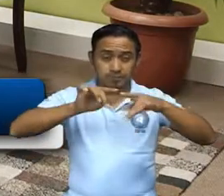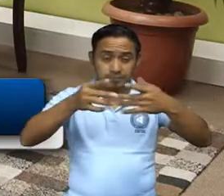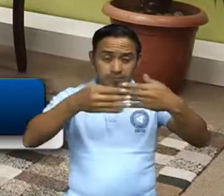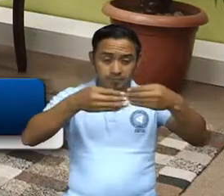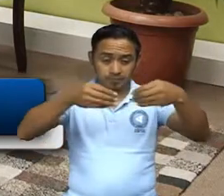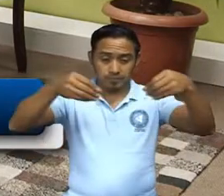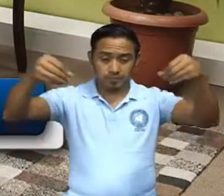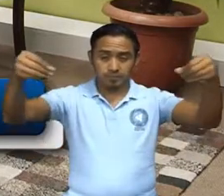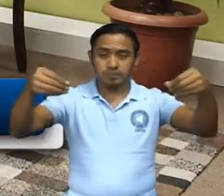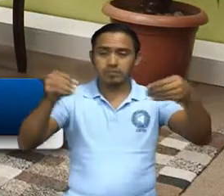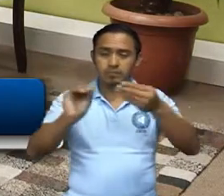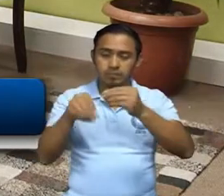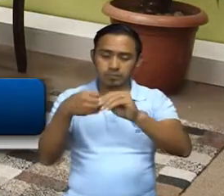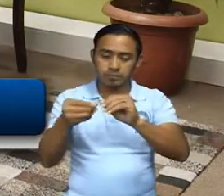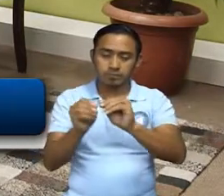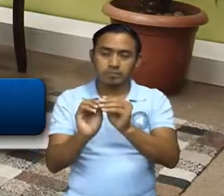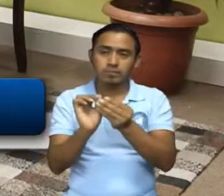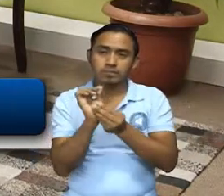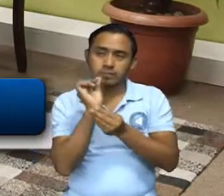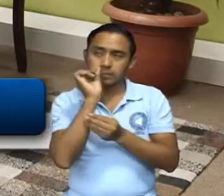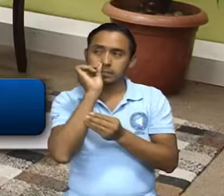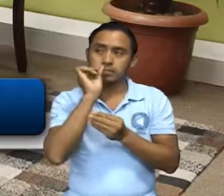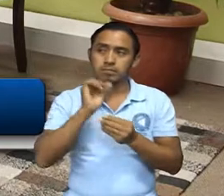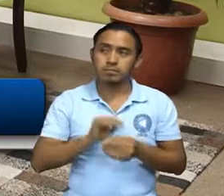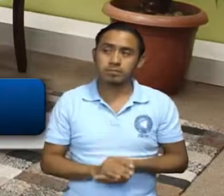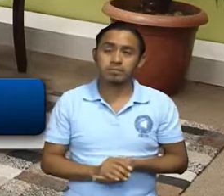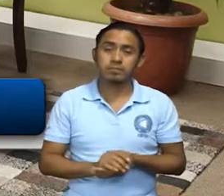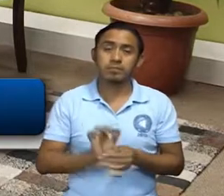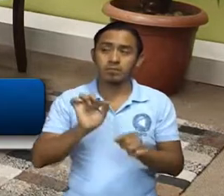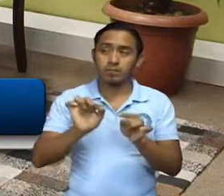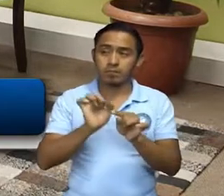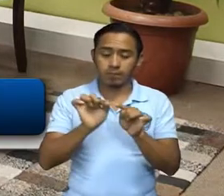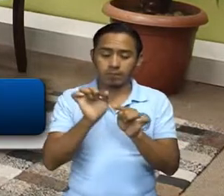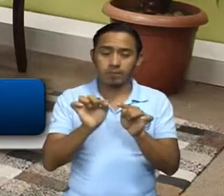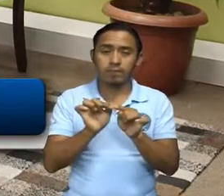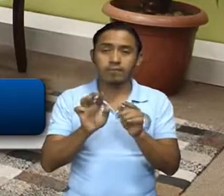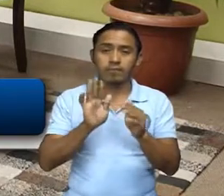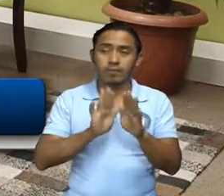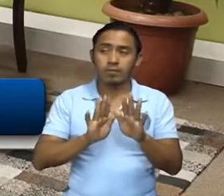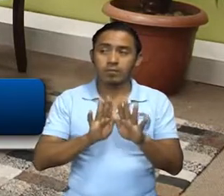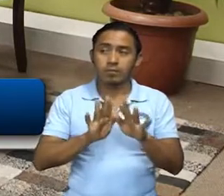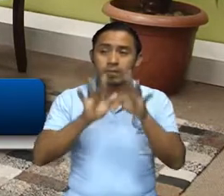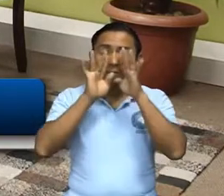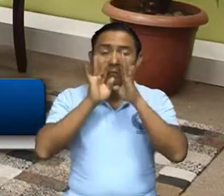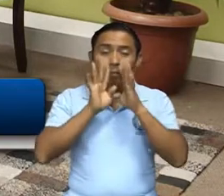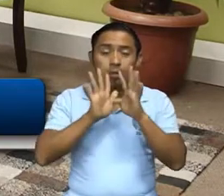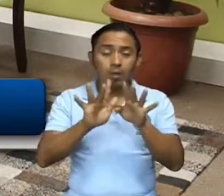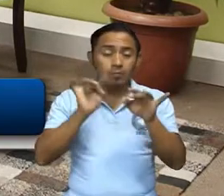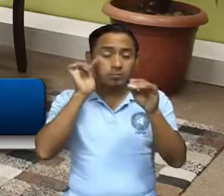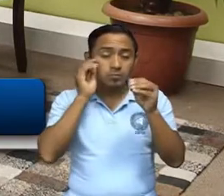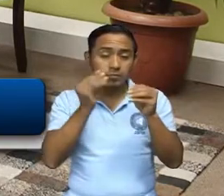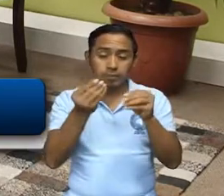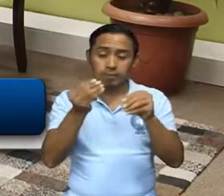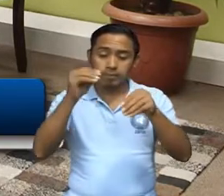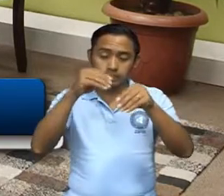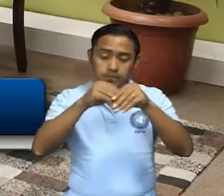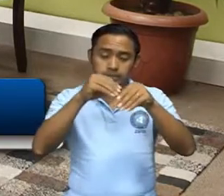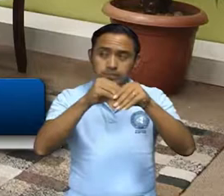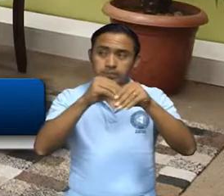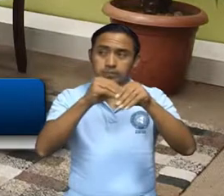decir? Son gasas directamente que se van metiendo con un proceso meramente, ¿ya? Y ahí se queda.